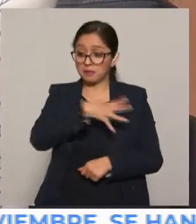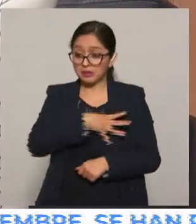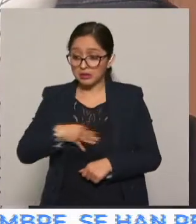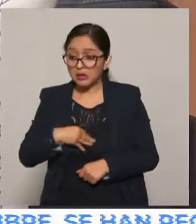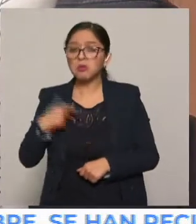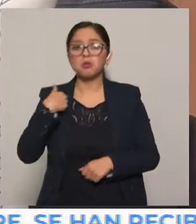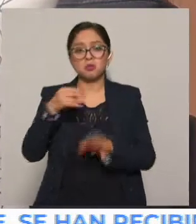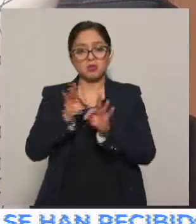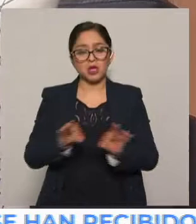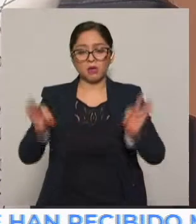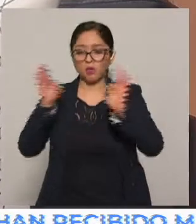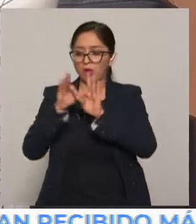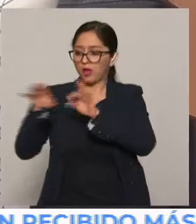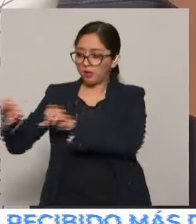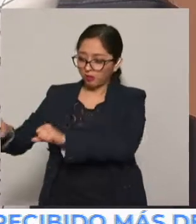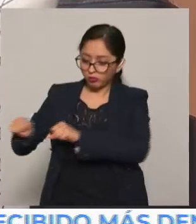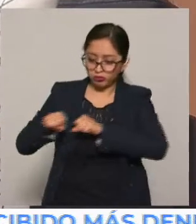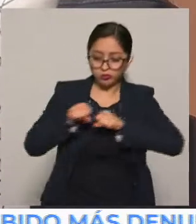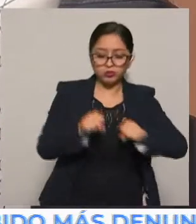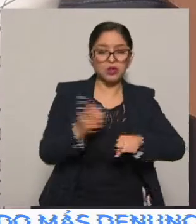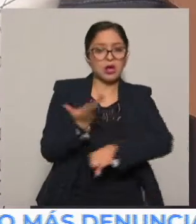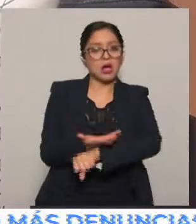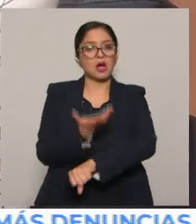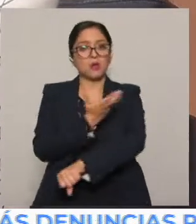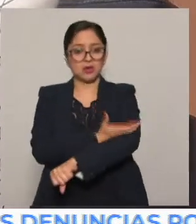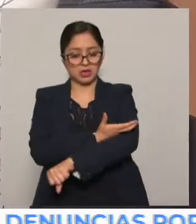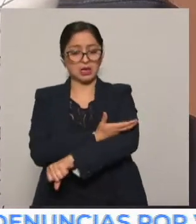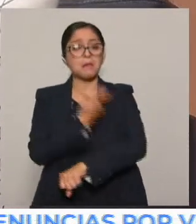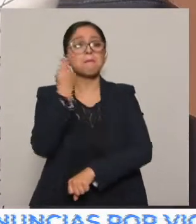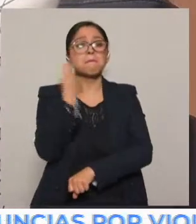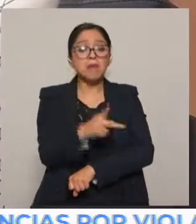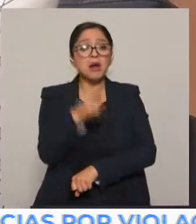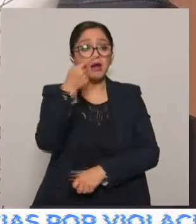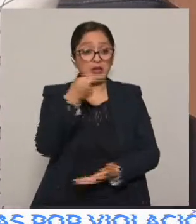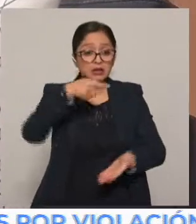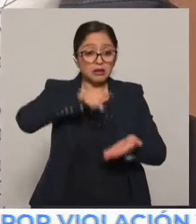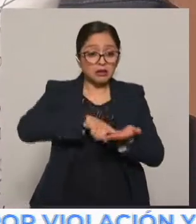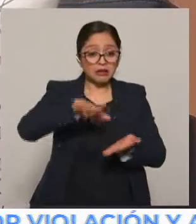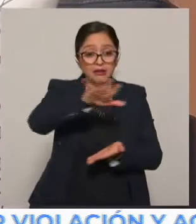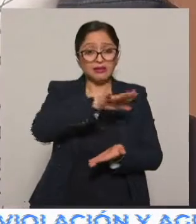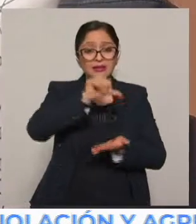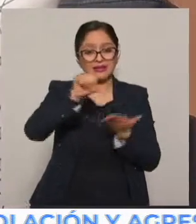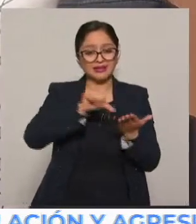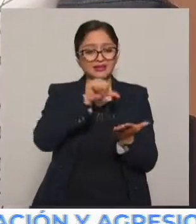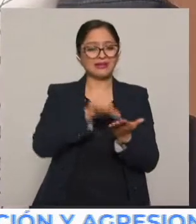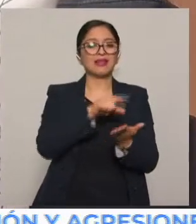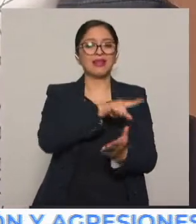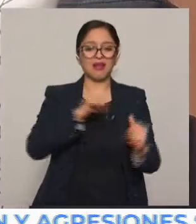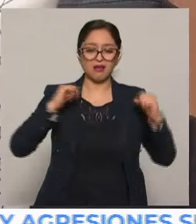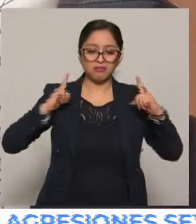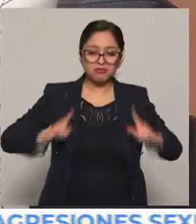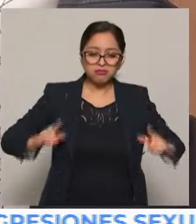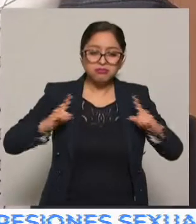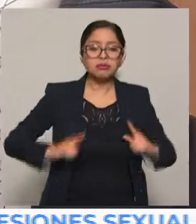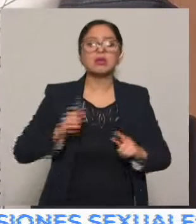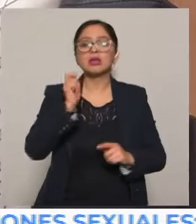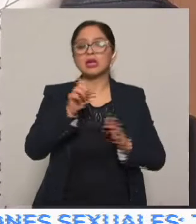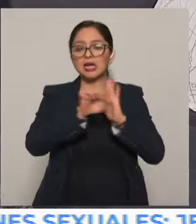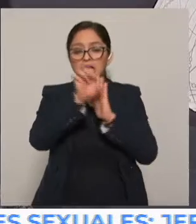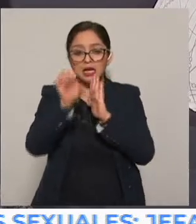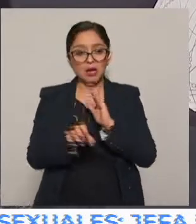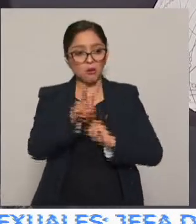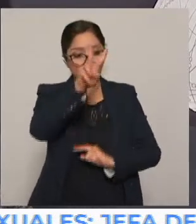esas agencias es cómo atienden las personas que están allí. Claro. O sea, más allá de las cuestiones físicas que son